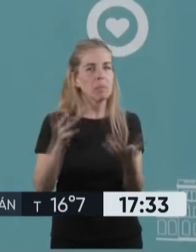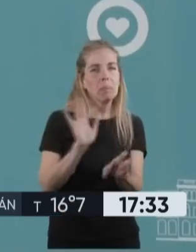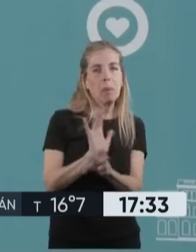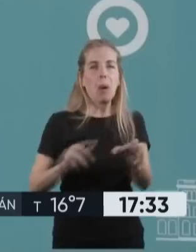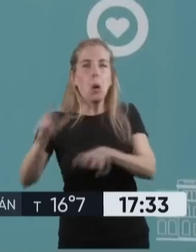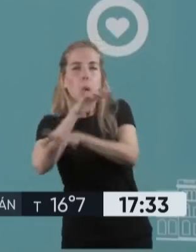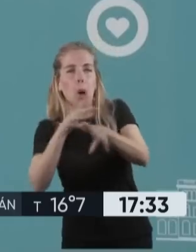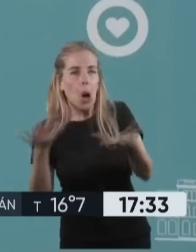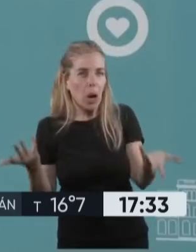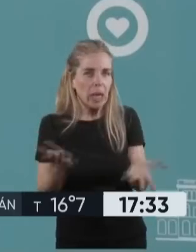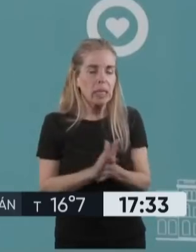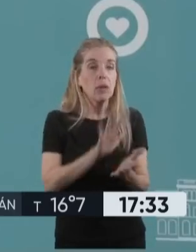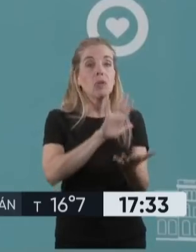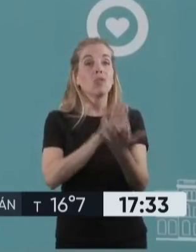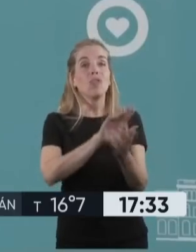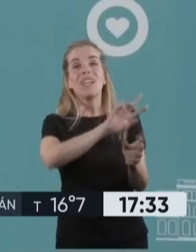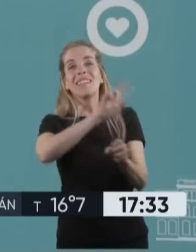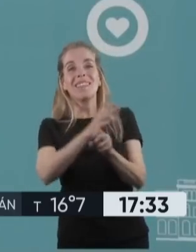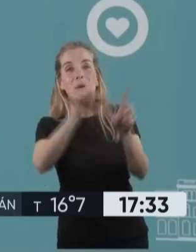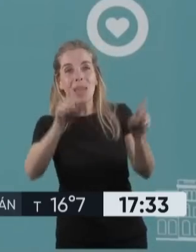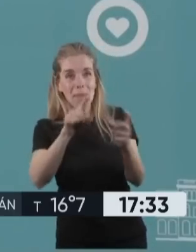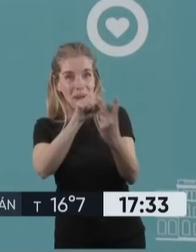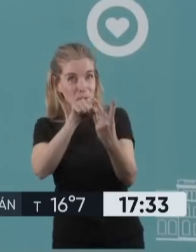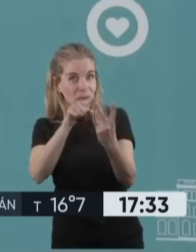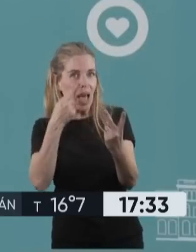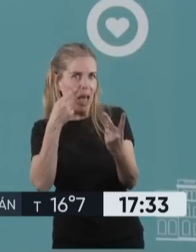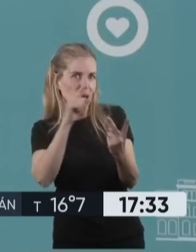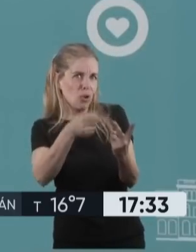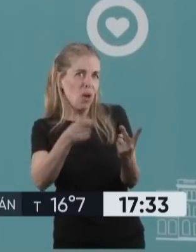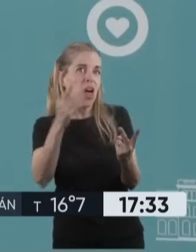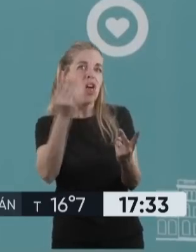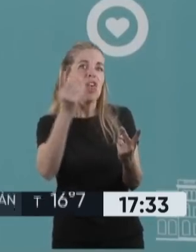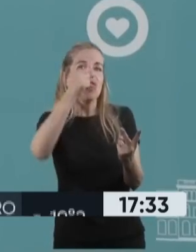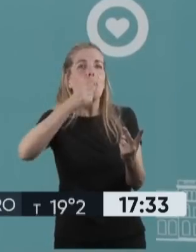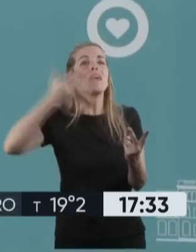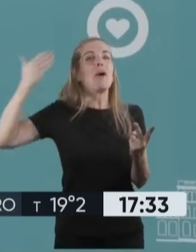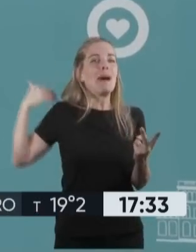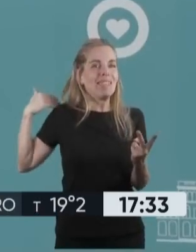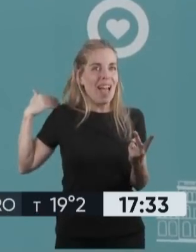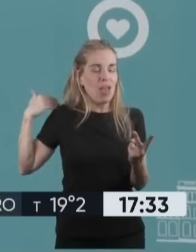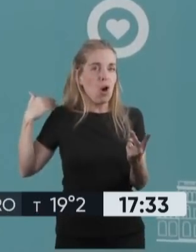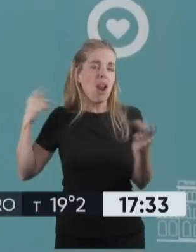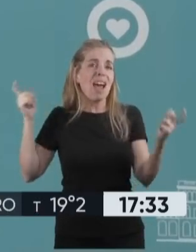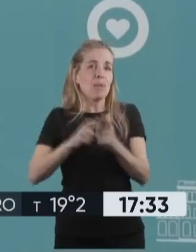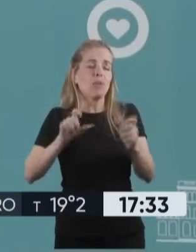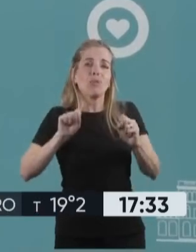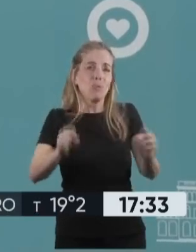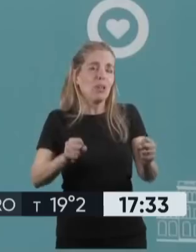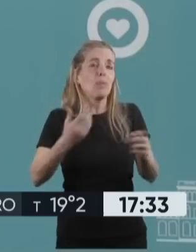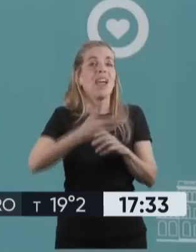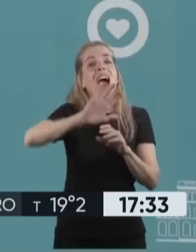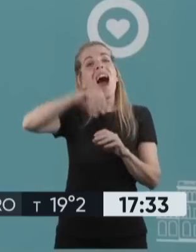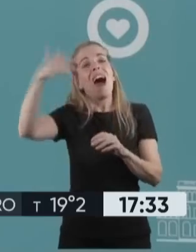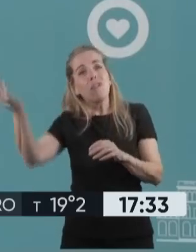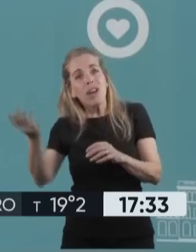volumen a la declaración. Y con respecto a lo segundo, yo estuve con ustedes en Olivos, lamentablemente no pudimos hablar esa noche porque eran 4 personas las que tocaban,